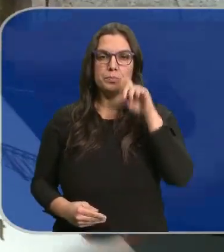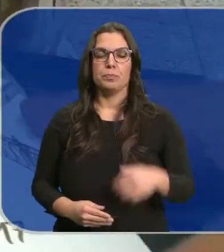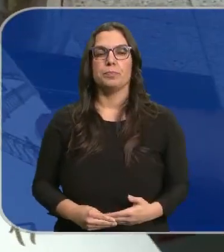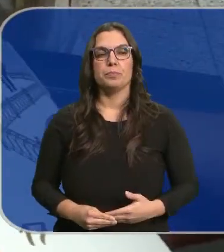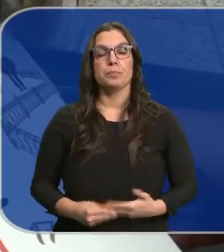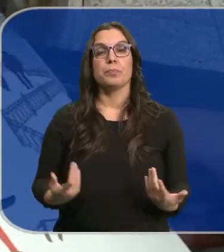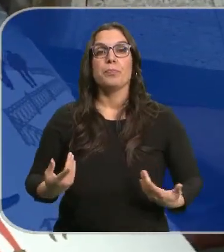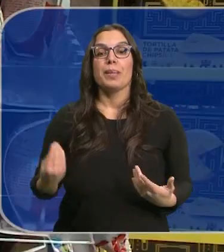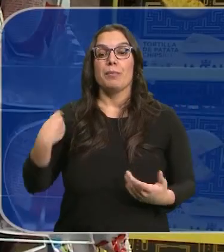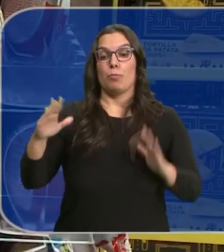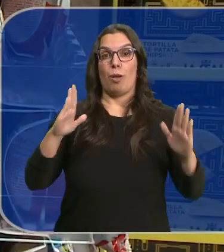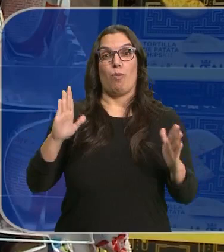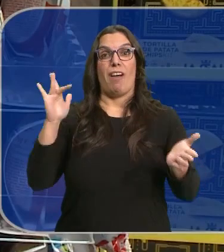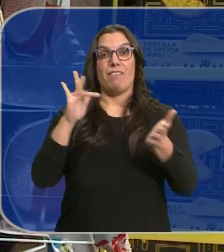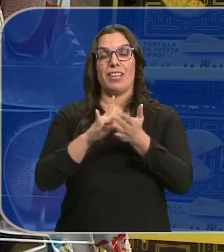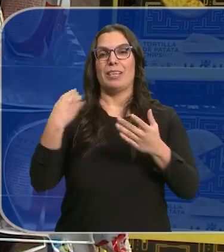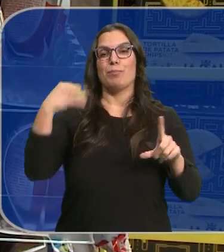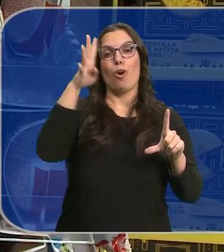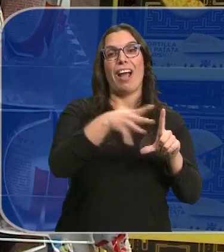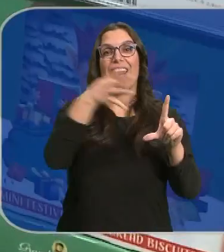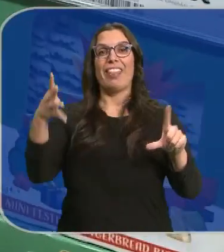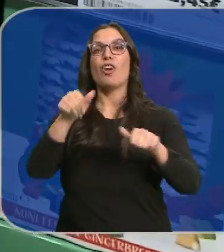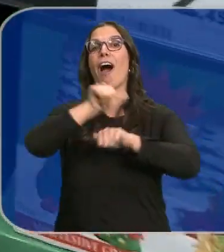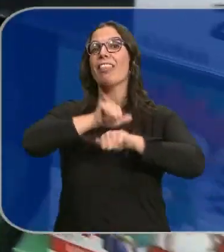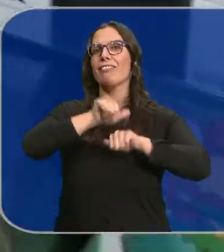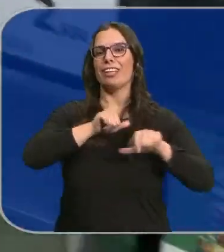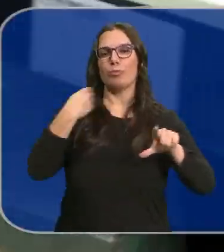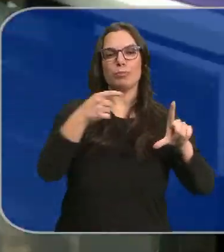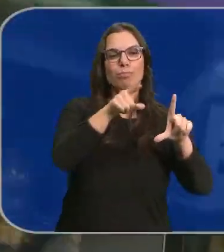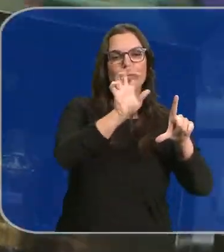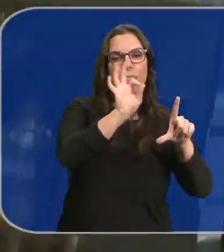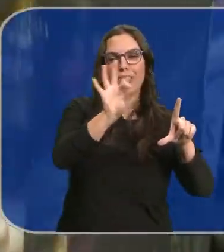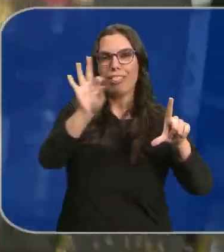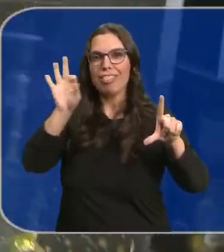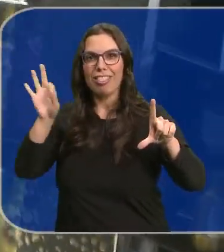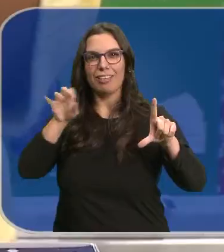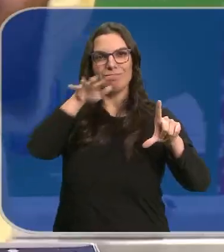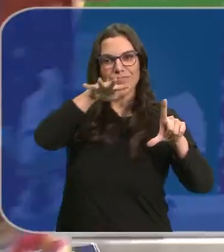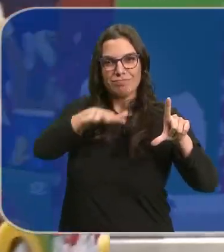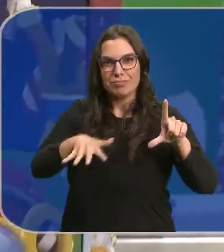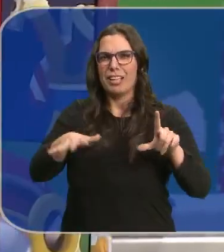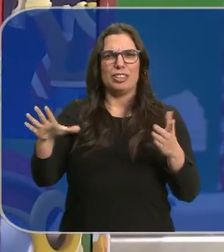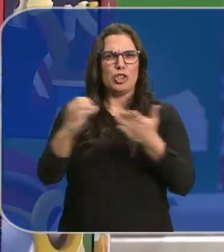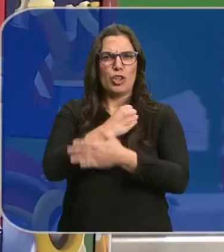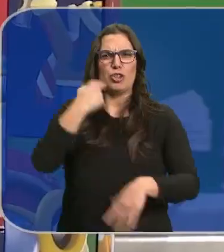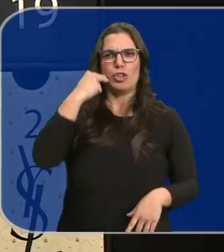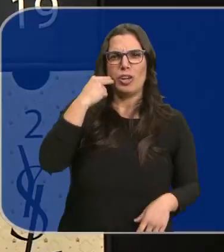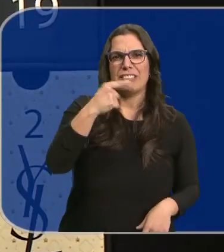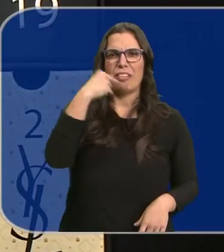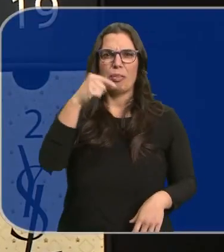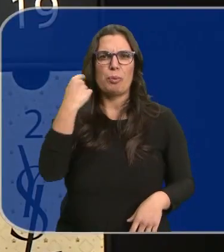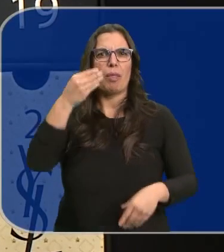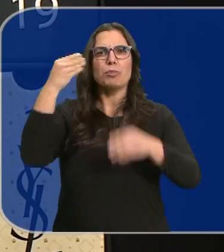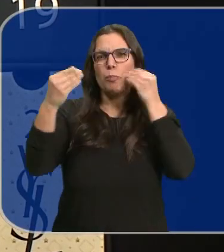Y el tiempo se mide cuando llegan estas fechas en calendarios de Adviento. Y como ven, ya los hay casi de todo. Chocolates, dulces, cosméticos